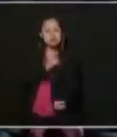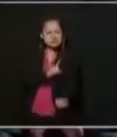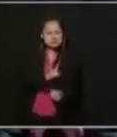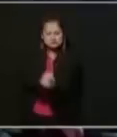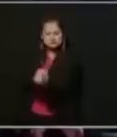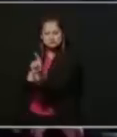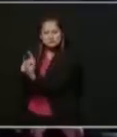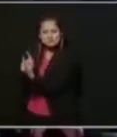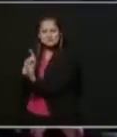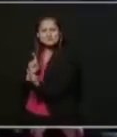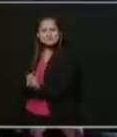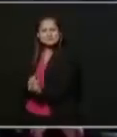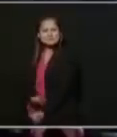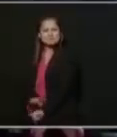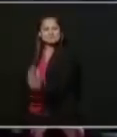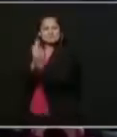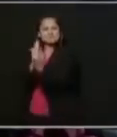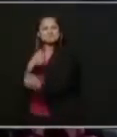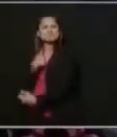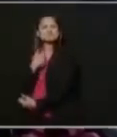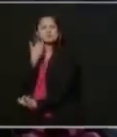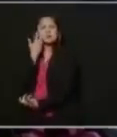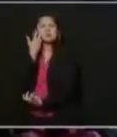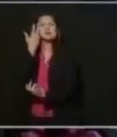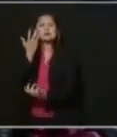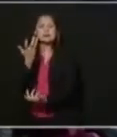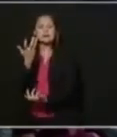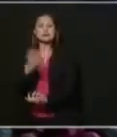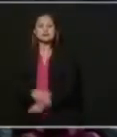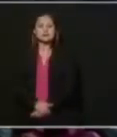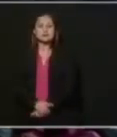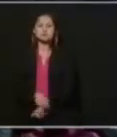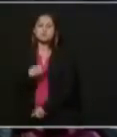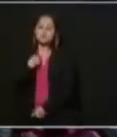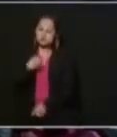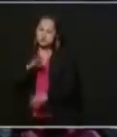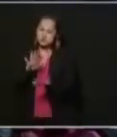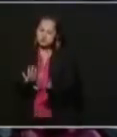Estoy resolviendo este asunto.